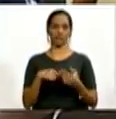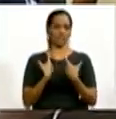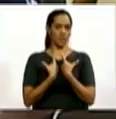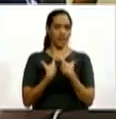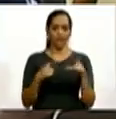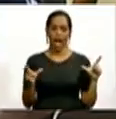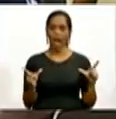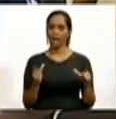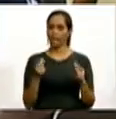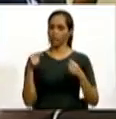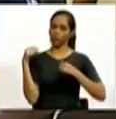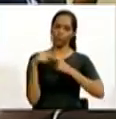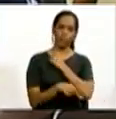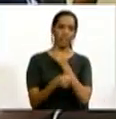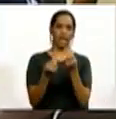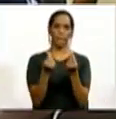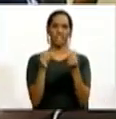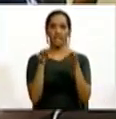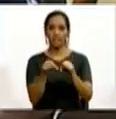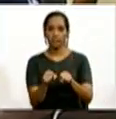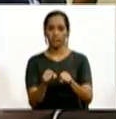liberal, ultracapitalista,